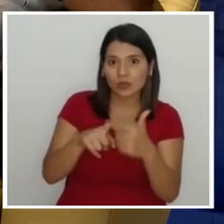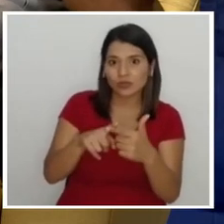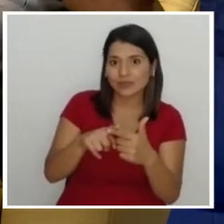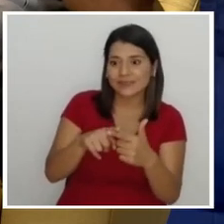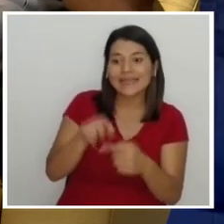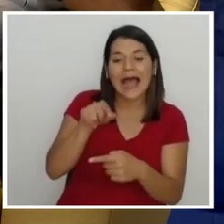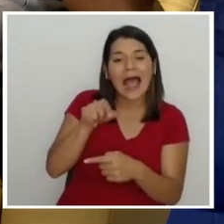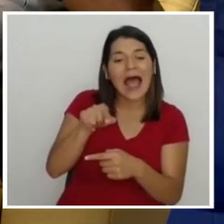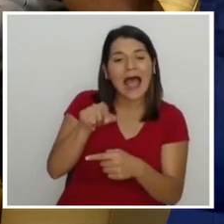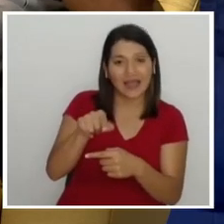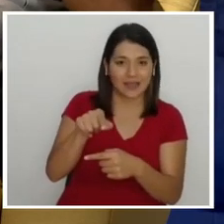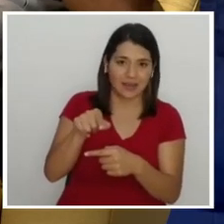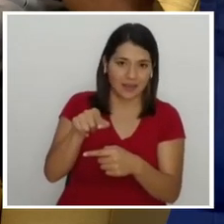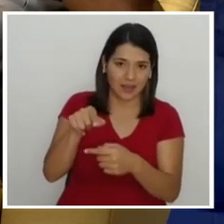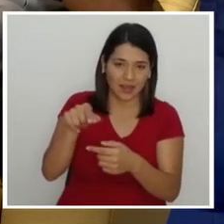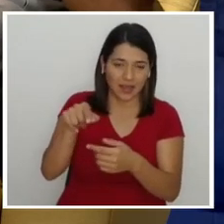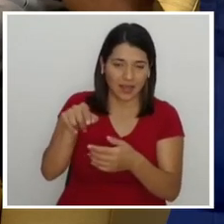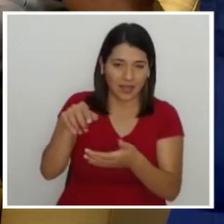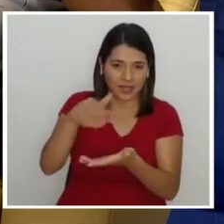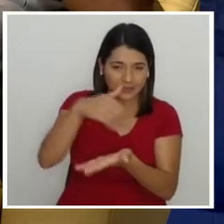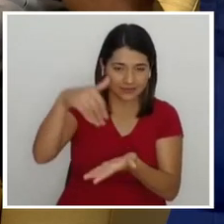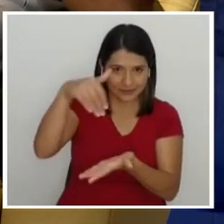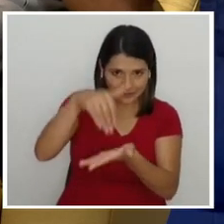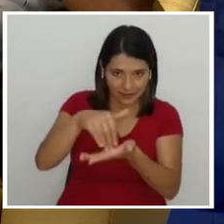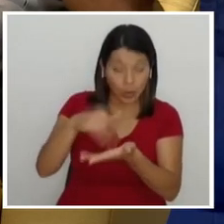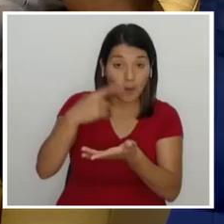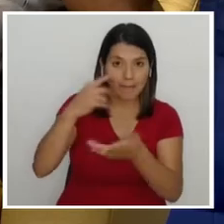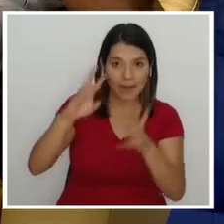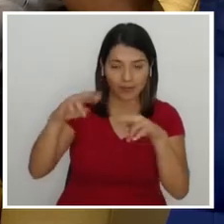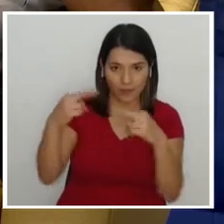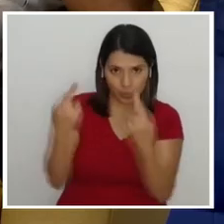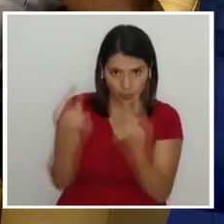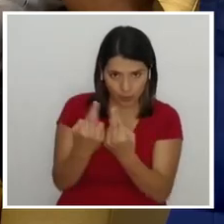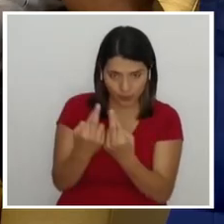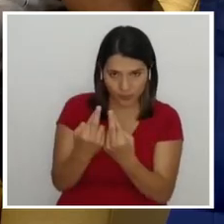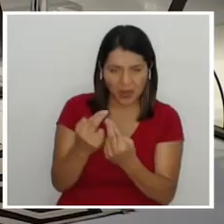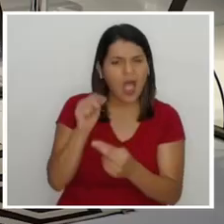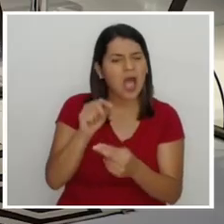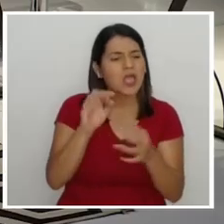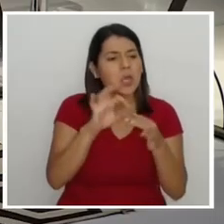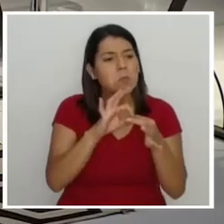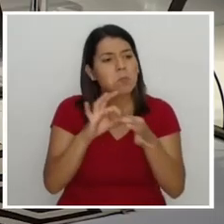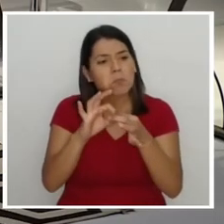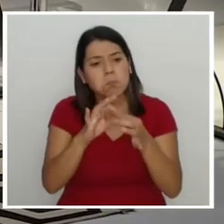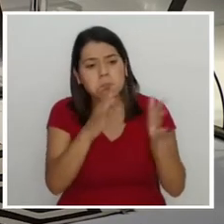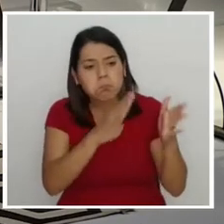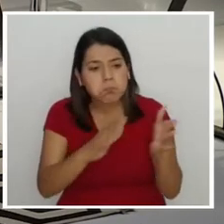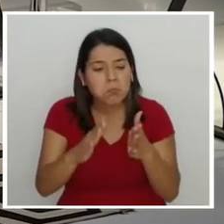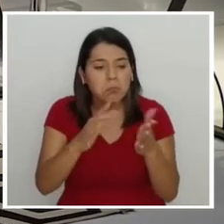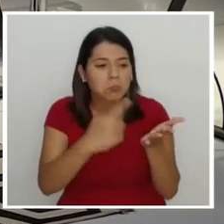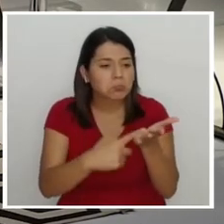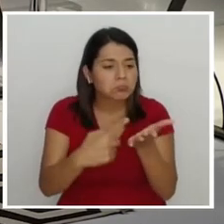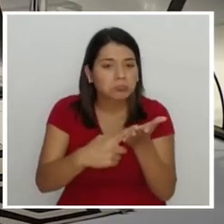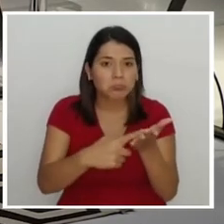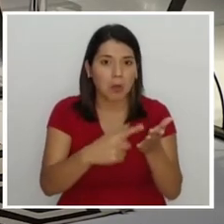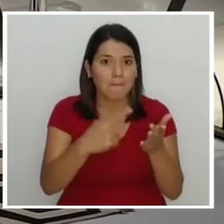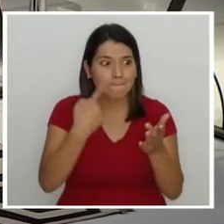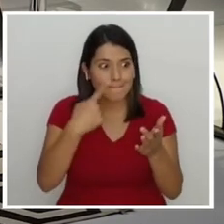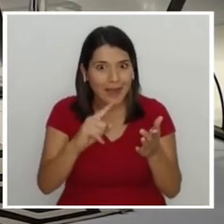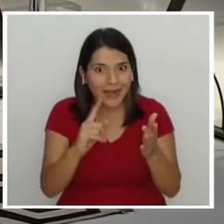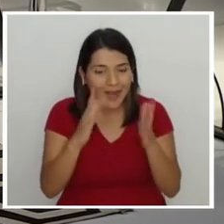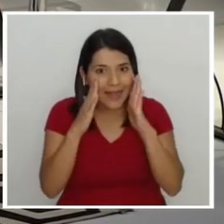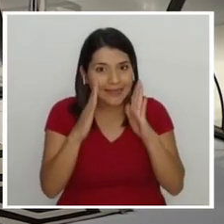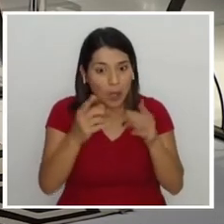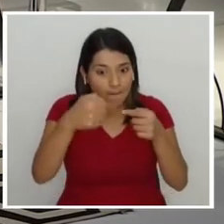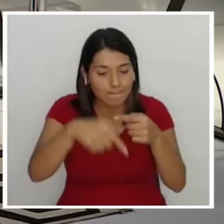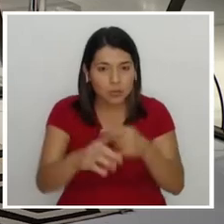la mayor parte del grupo. Coordinamos varias cosas para el siguiente día. Y realmente lo que si se puede decir